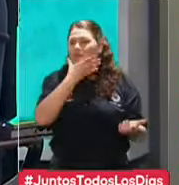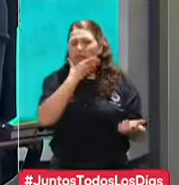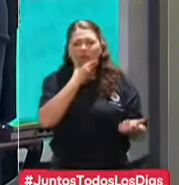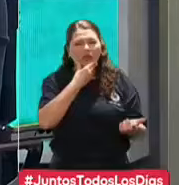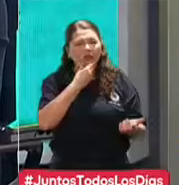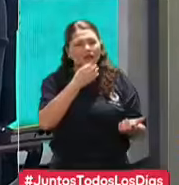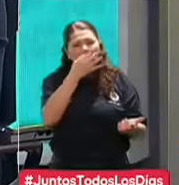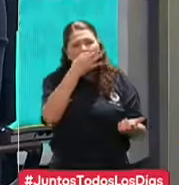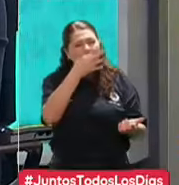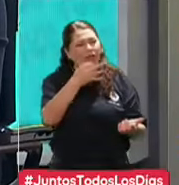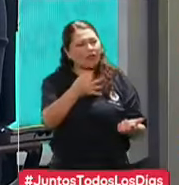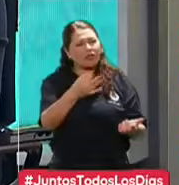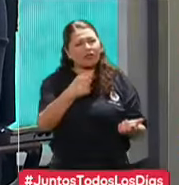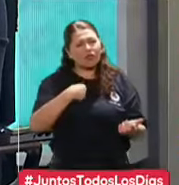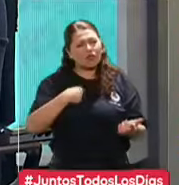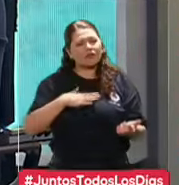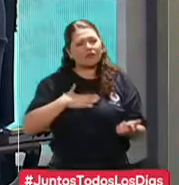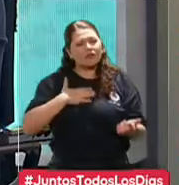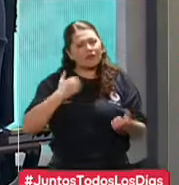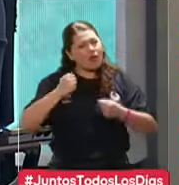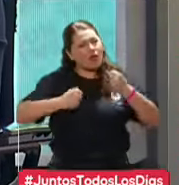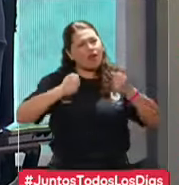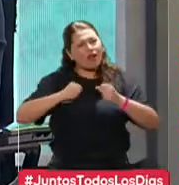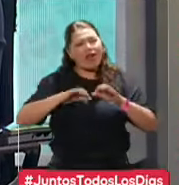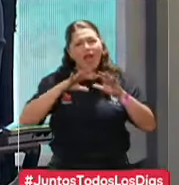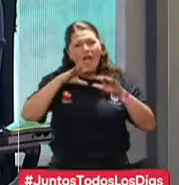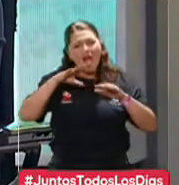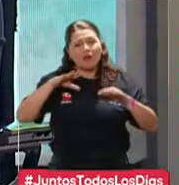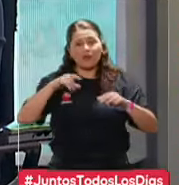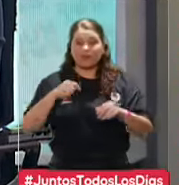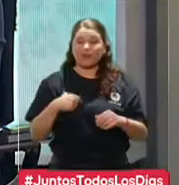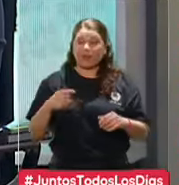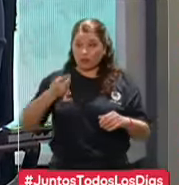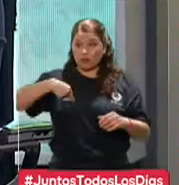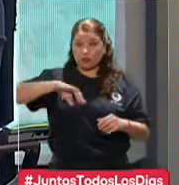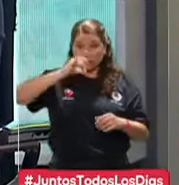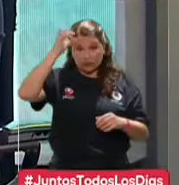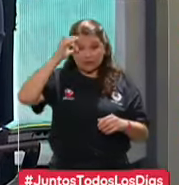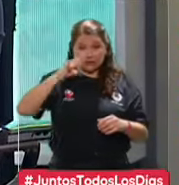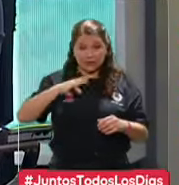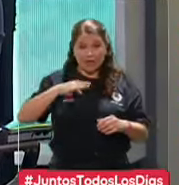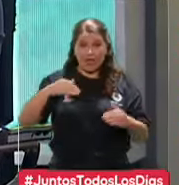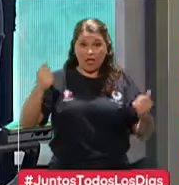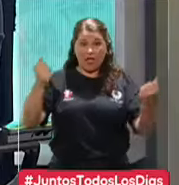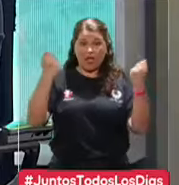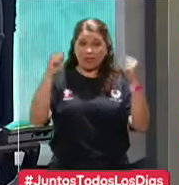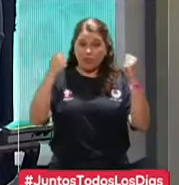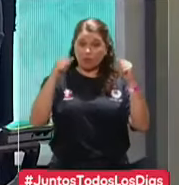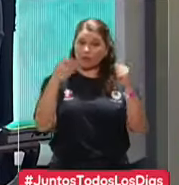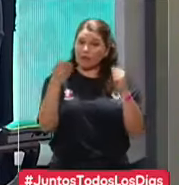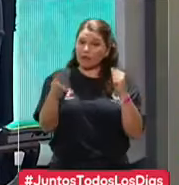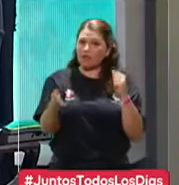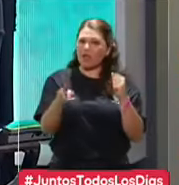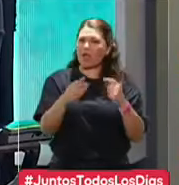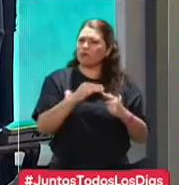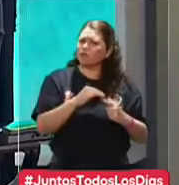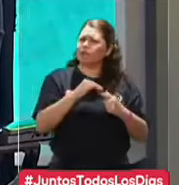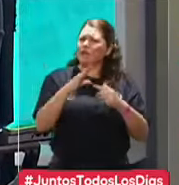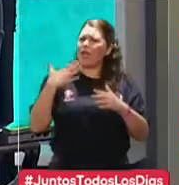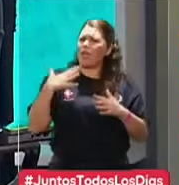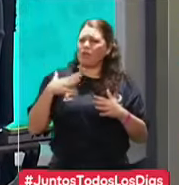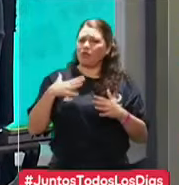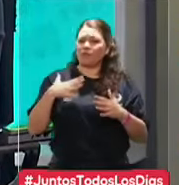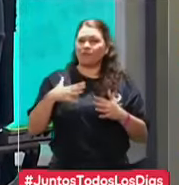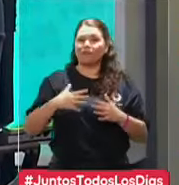pasaste. Bueno, sabemos que el deporte para ti es fundamental. Sí. Y hay unos amigos que te quieren reconocer,